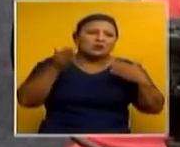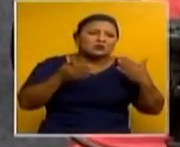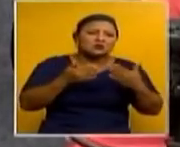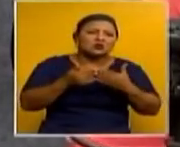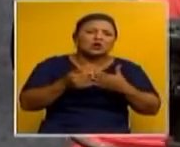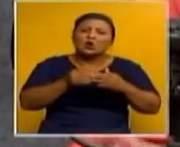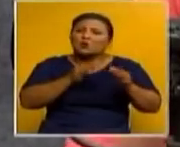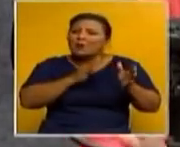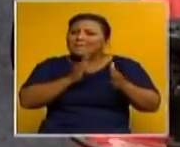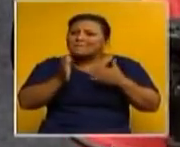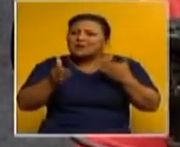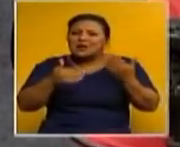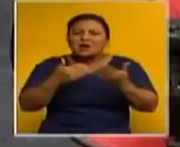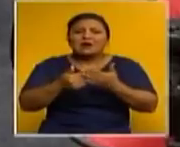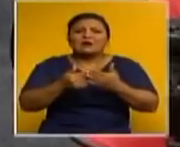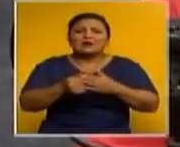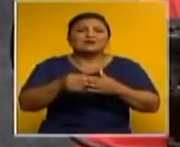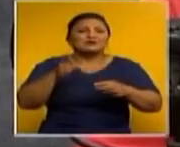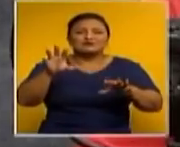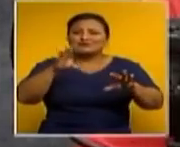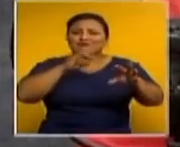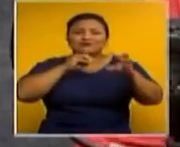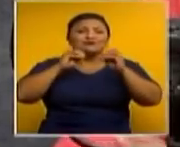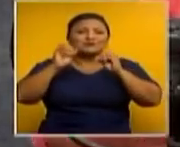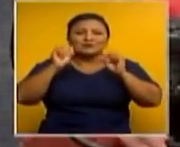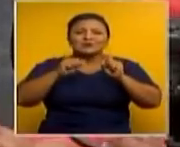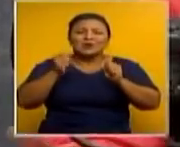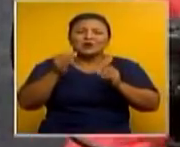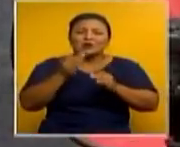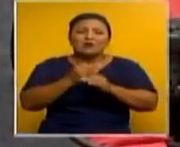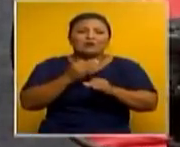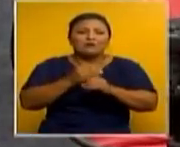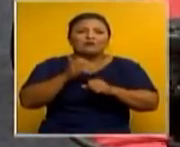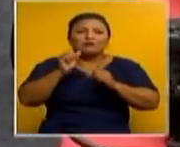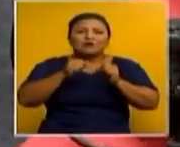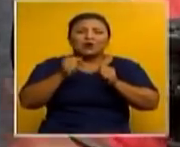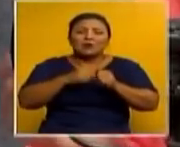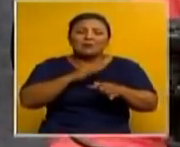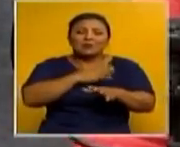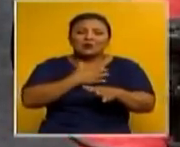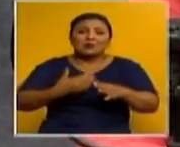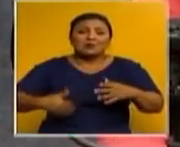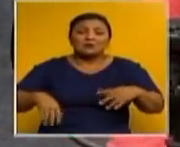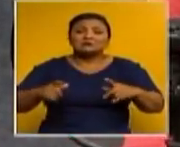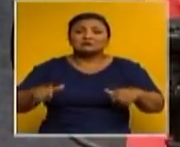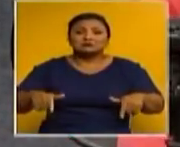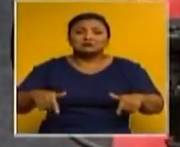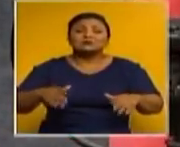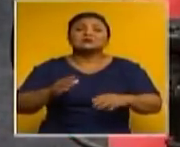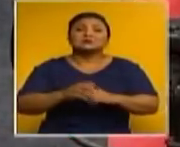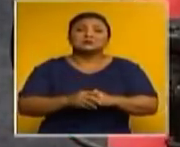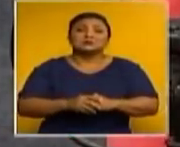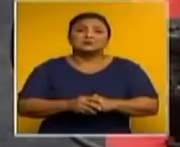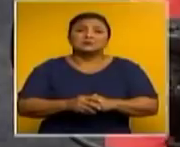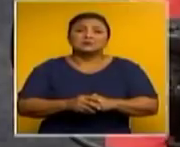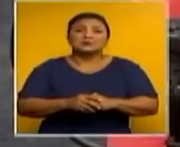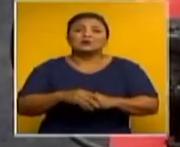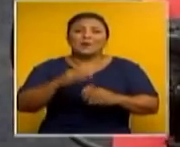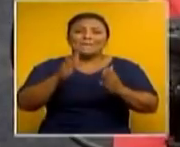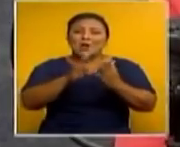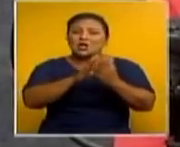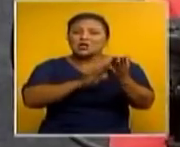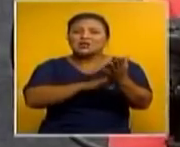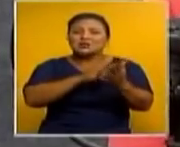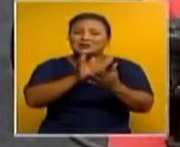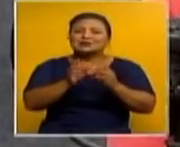esos planteamientos han sido acogidos de forma consecuente por el presidente de la República, que ha impulsado este proceso de